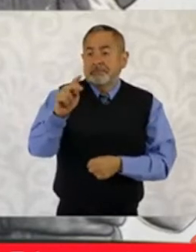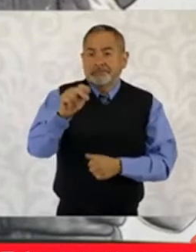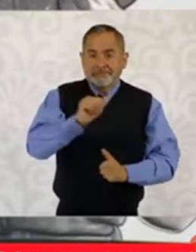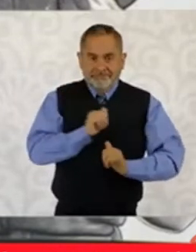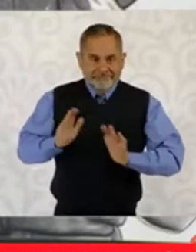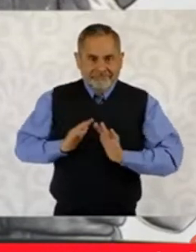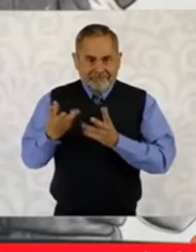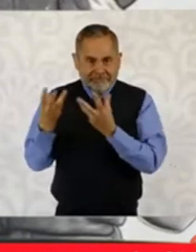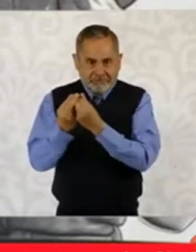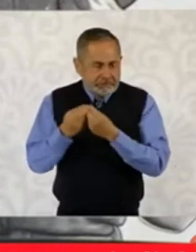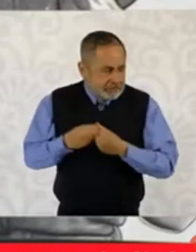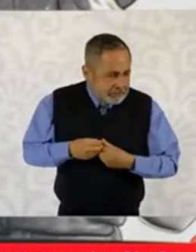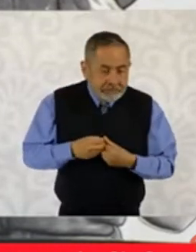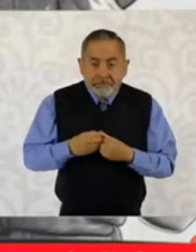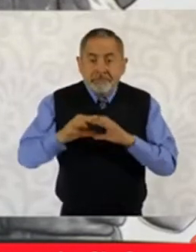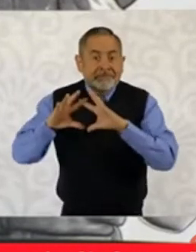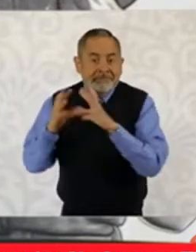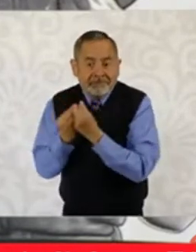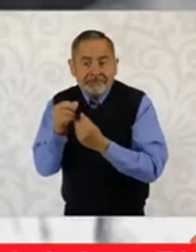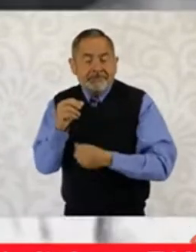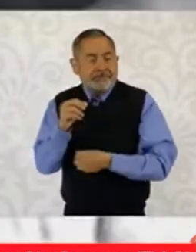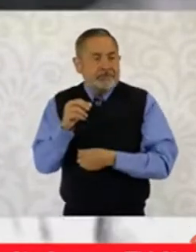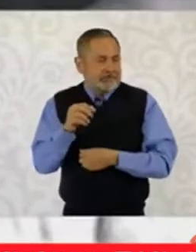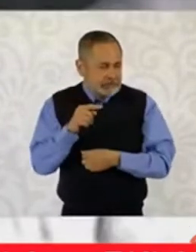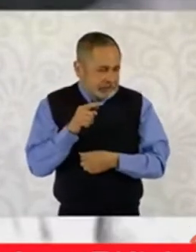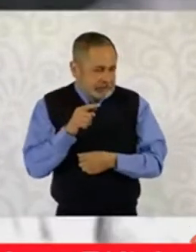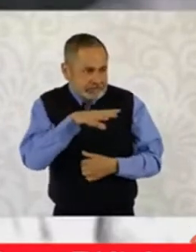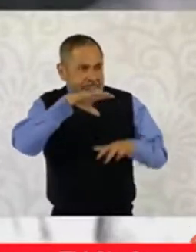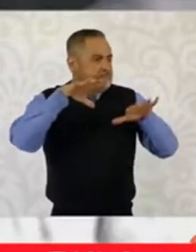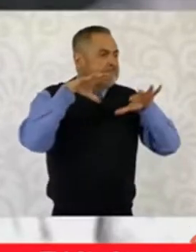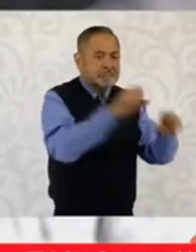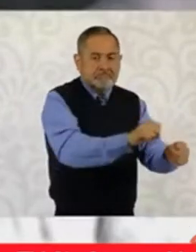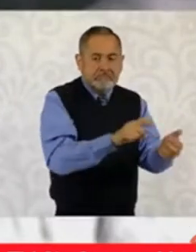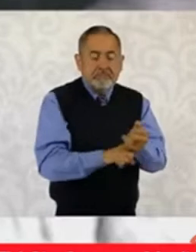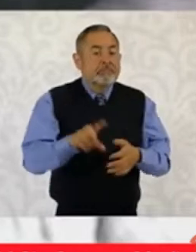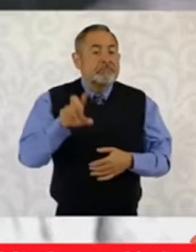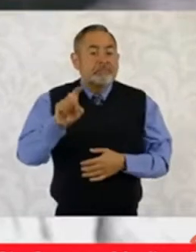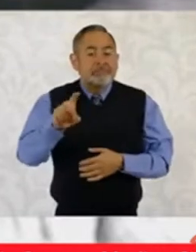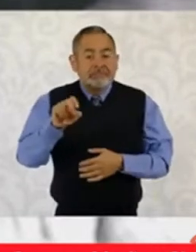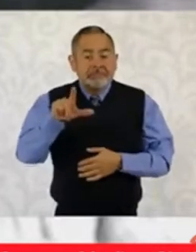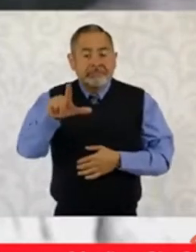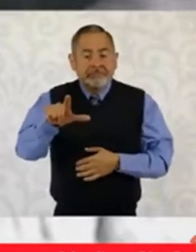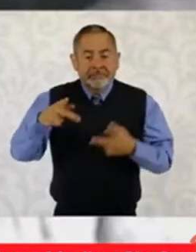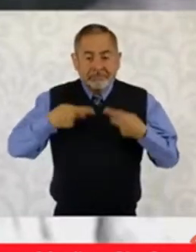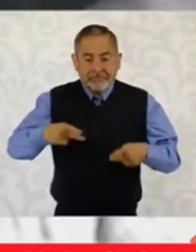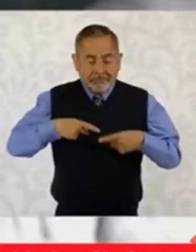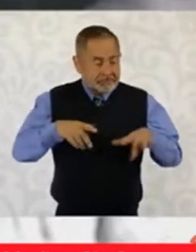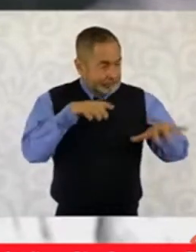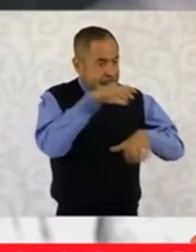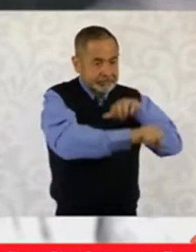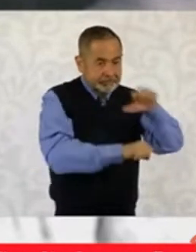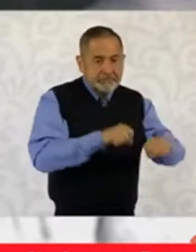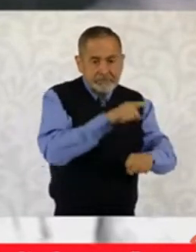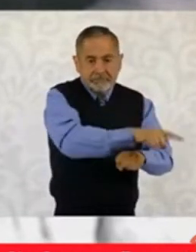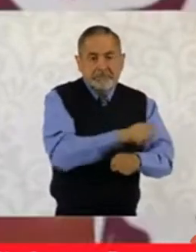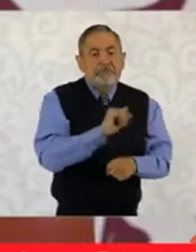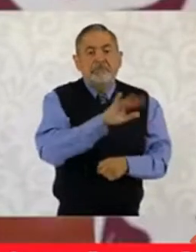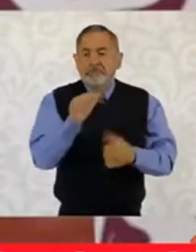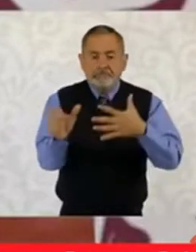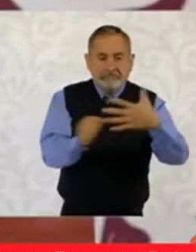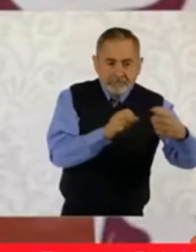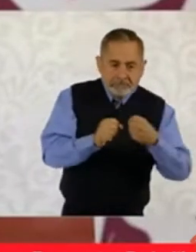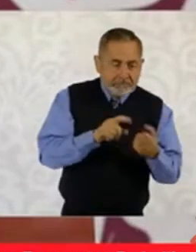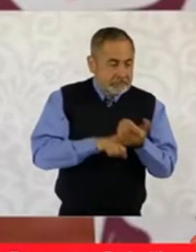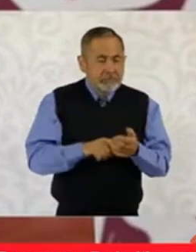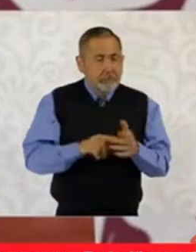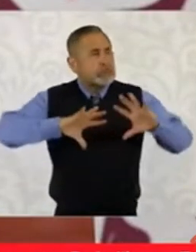a disposición 37 personas que también habían sido reclutados. Se han identificado alrededor